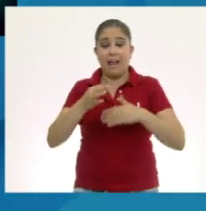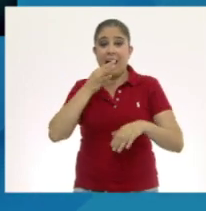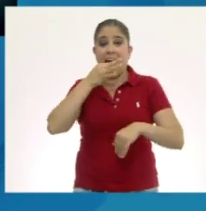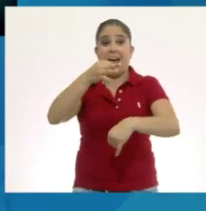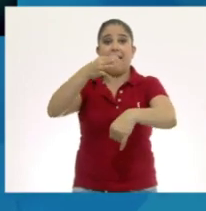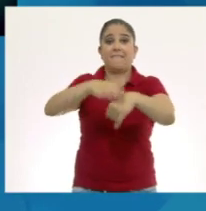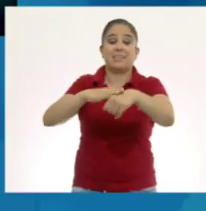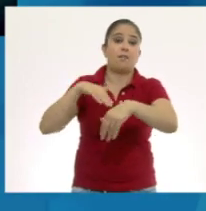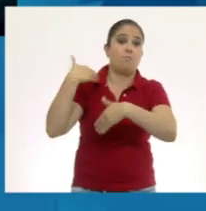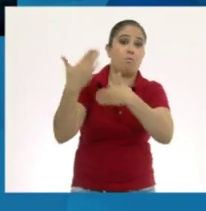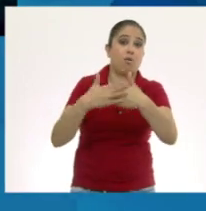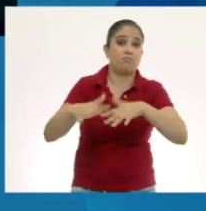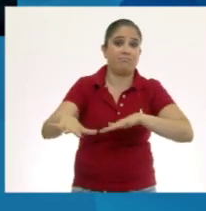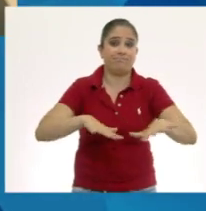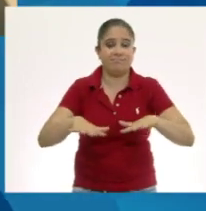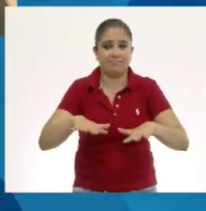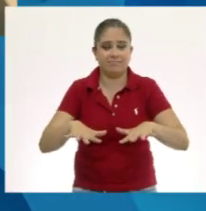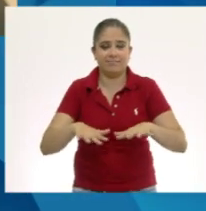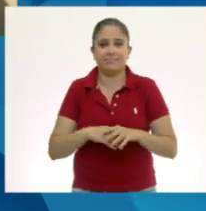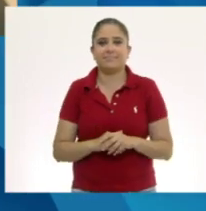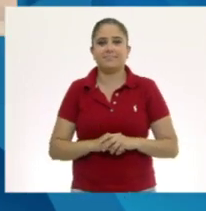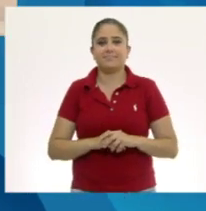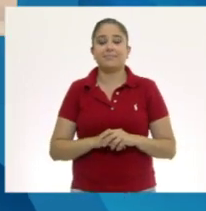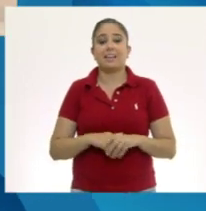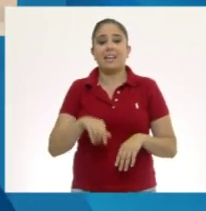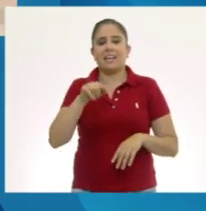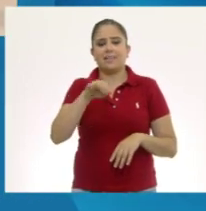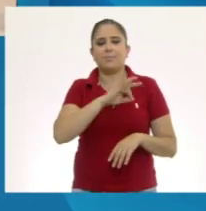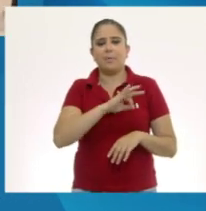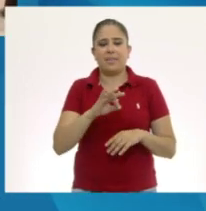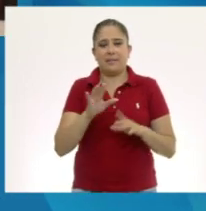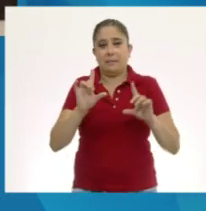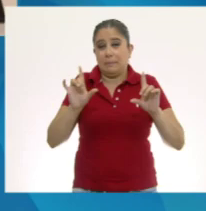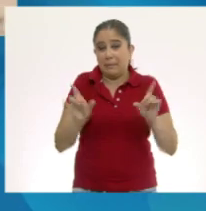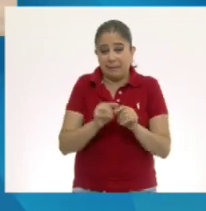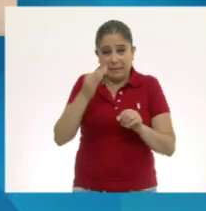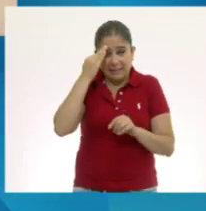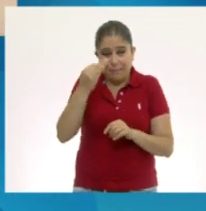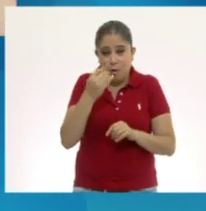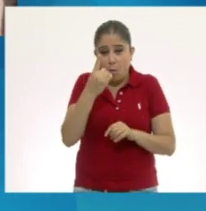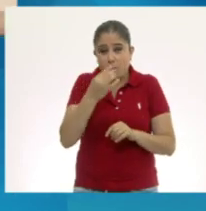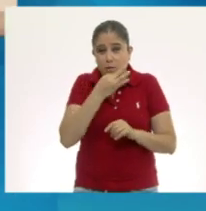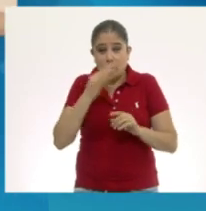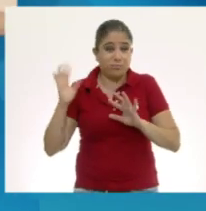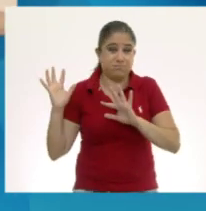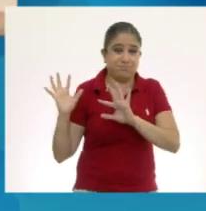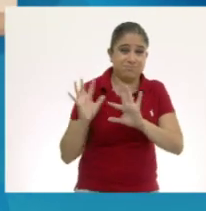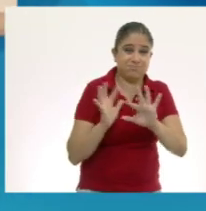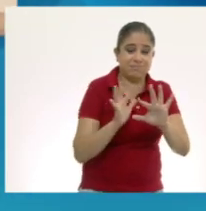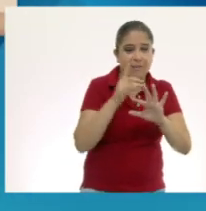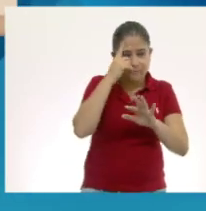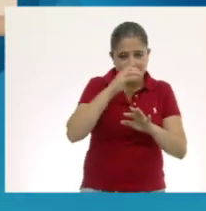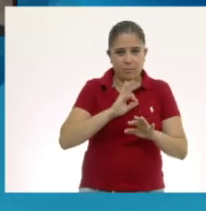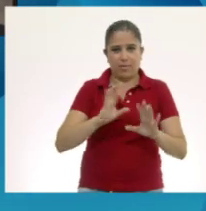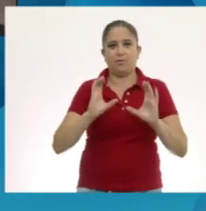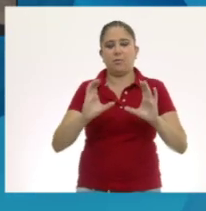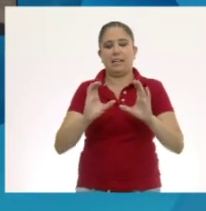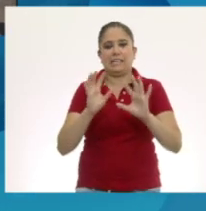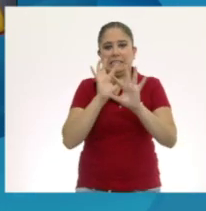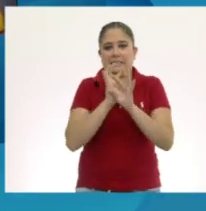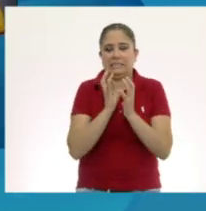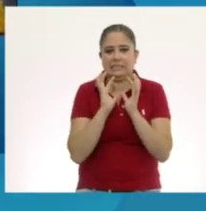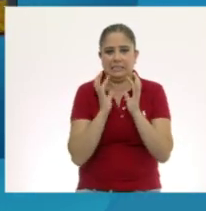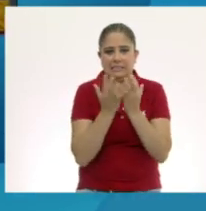la inminencia de su llegada. Eso nos da un tiempo muy breve, pero suficiente para tomar las medidas preventivas